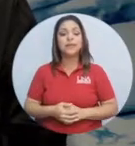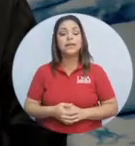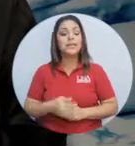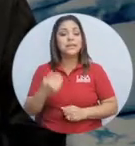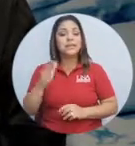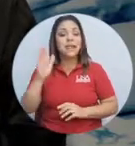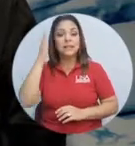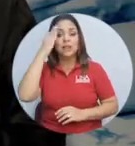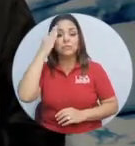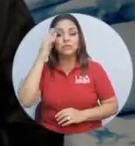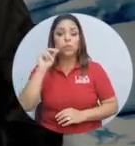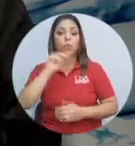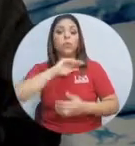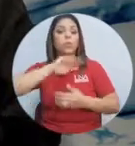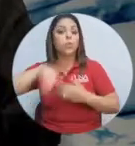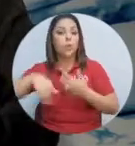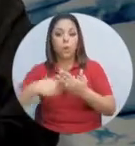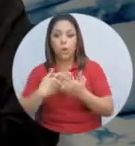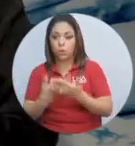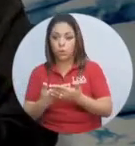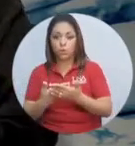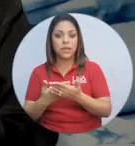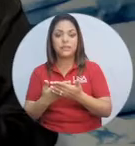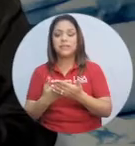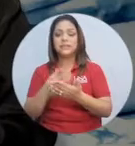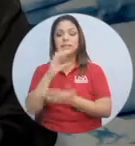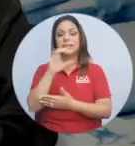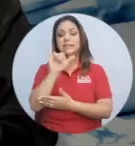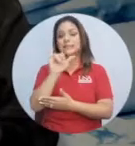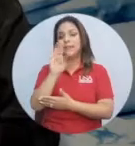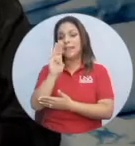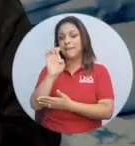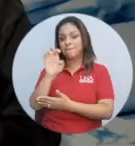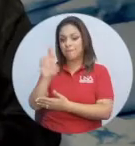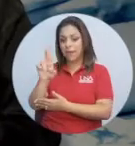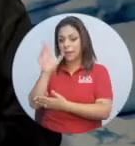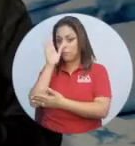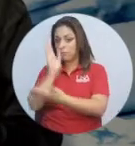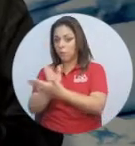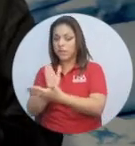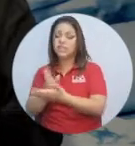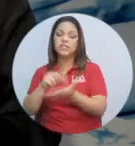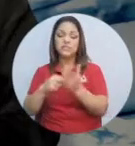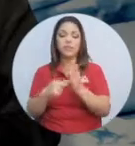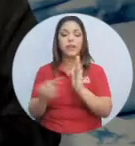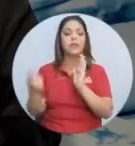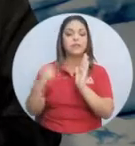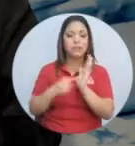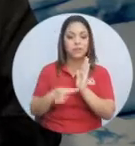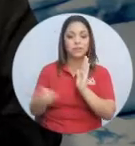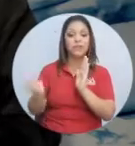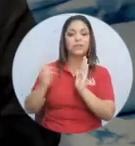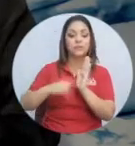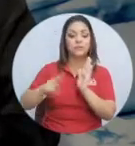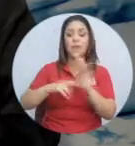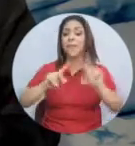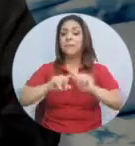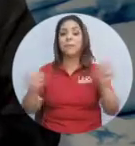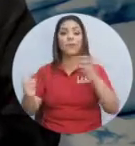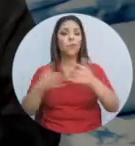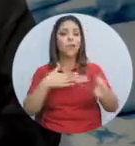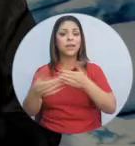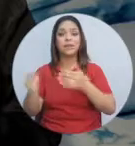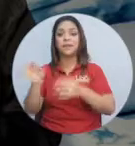como ciberbullying, ¿verdad? Que tiene que ser reiterativo, etcétera. Pero la violencia en sí, cualquier forma